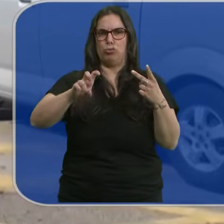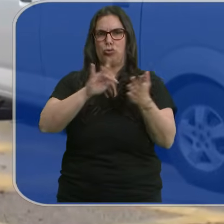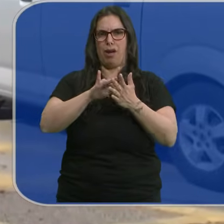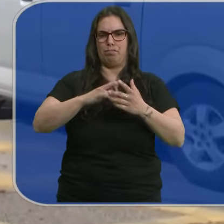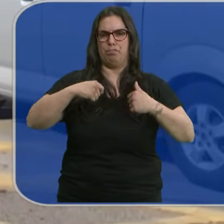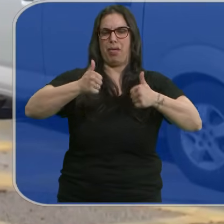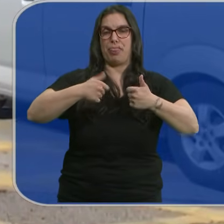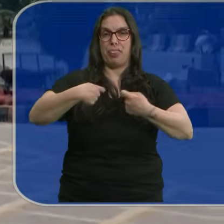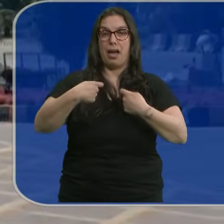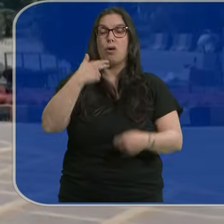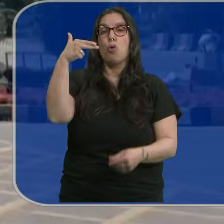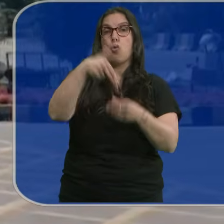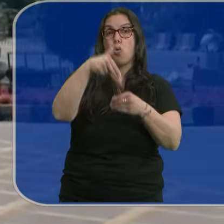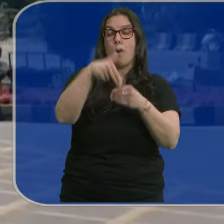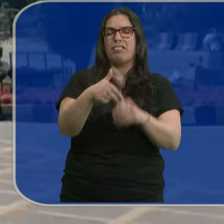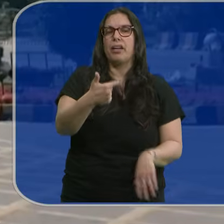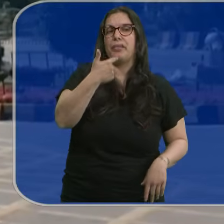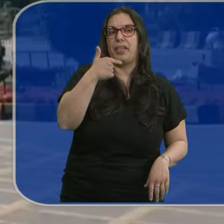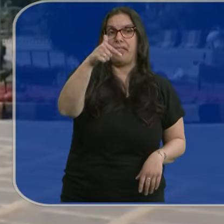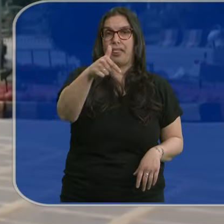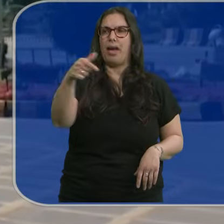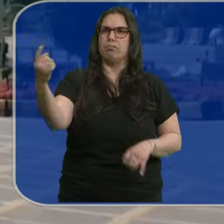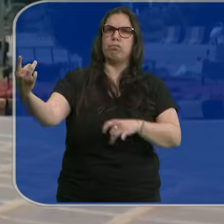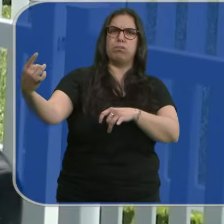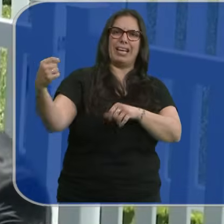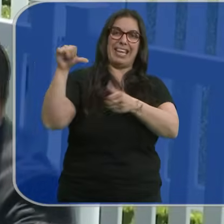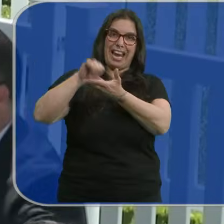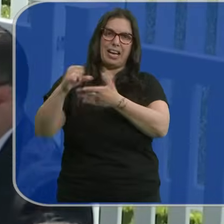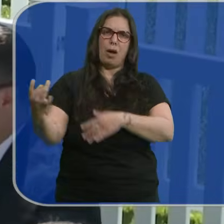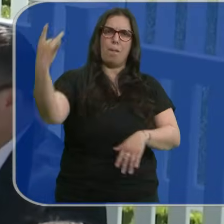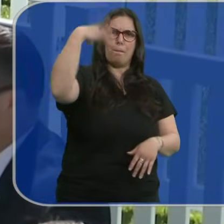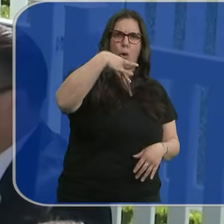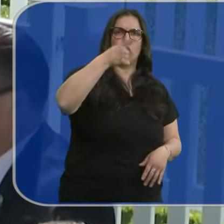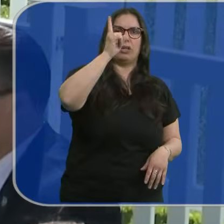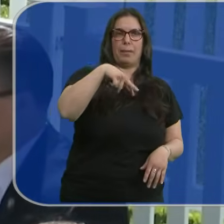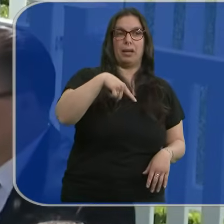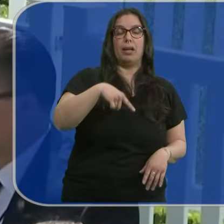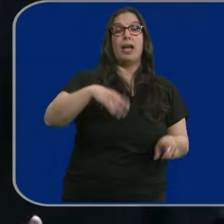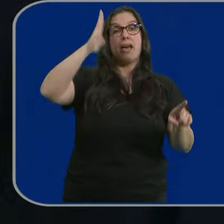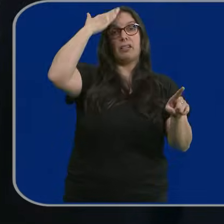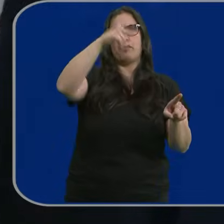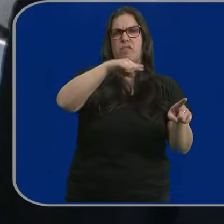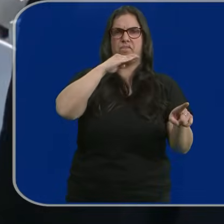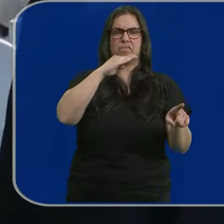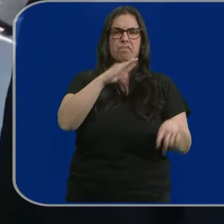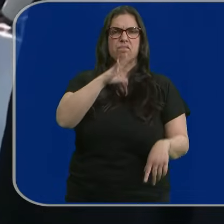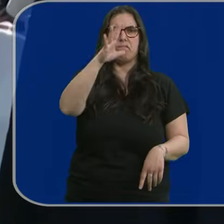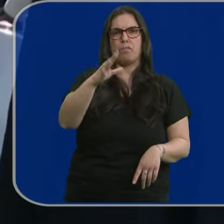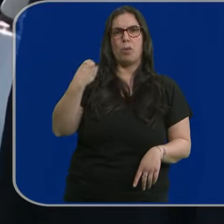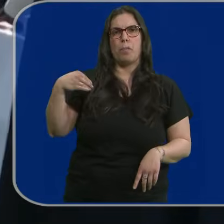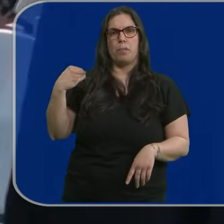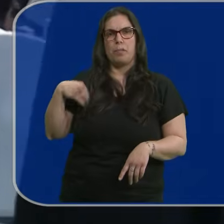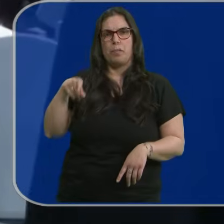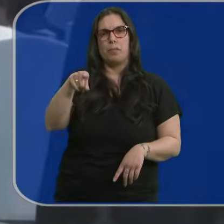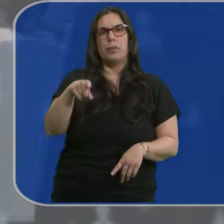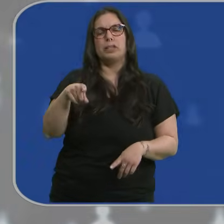Pakistán. Kuwait denuncia que Irán ha bombardeado una base en su territorio. Y Donald Trump dice estar muy enfadado por cómo gestiona Teherán el